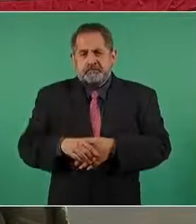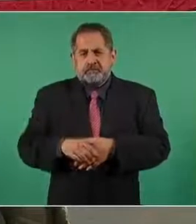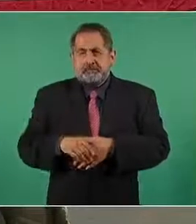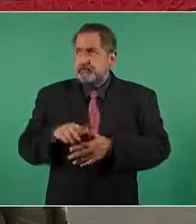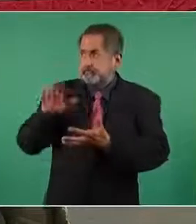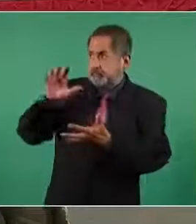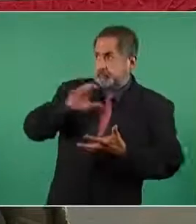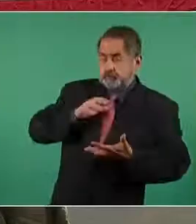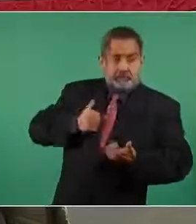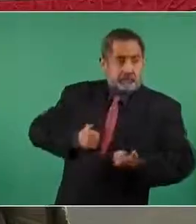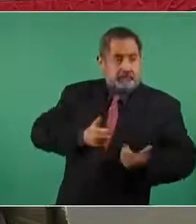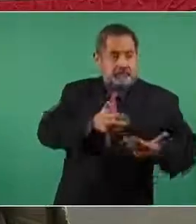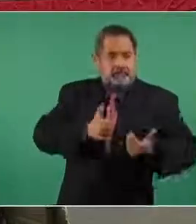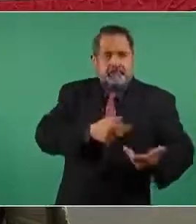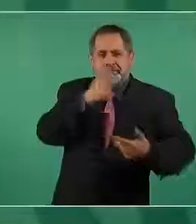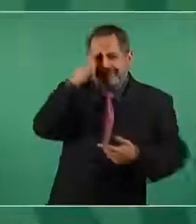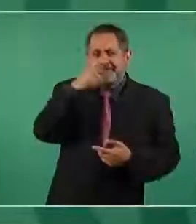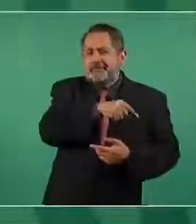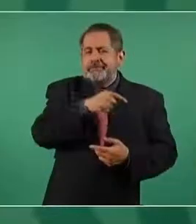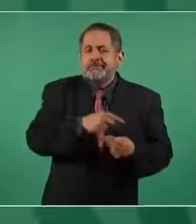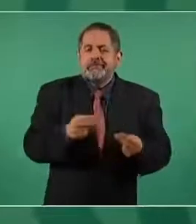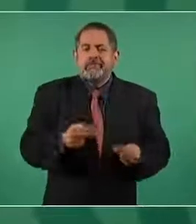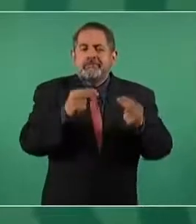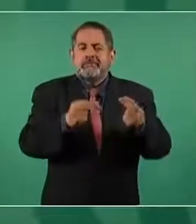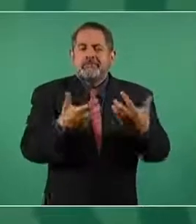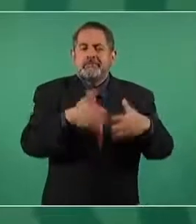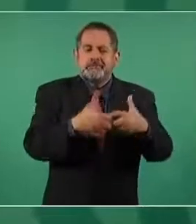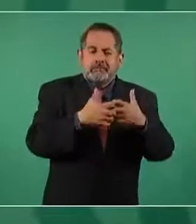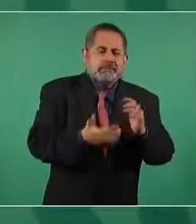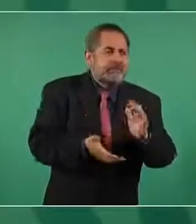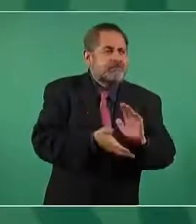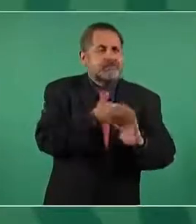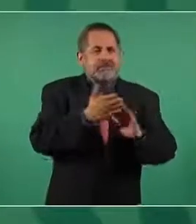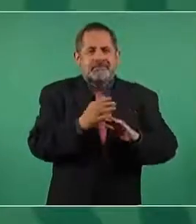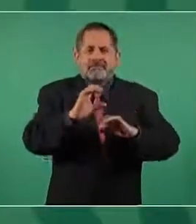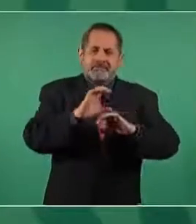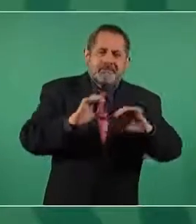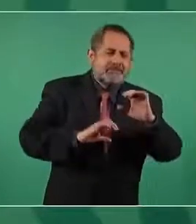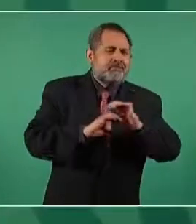de materiales de construcción, a fabricantes,